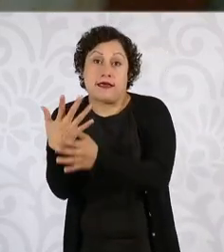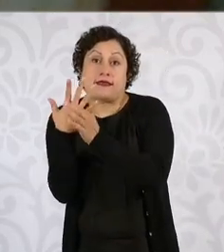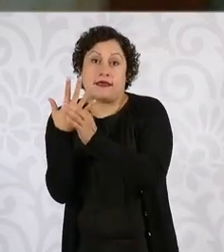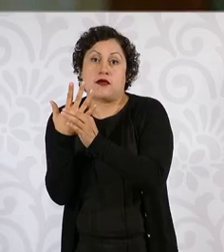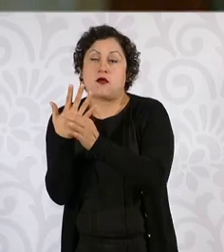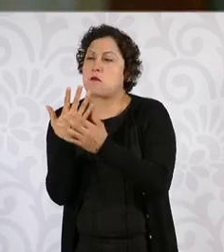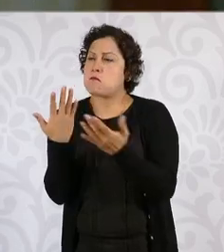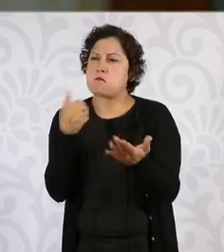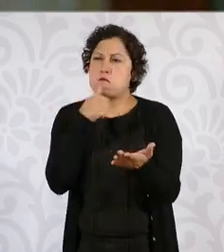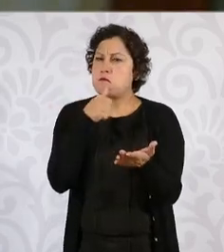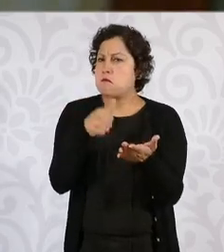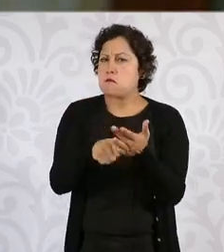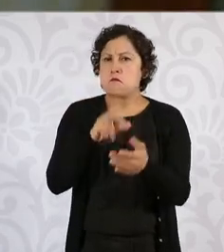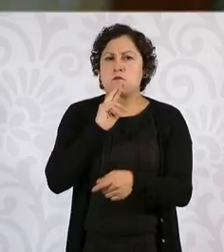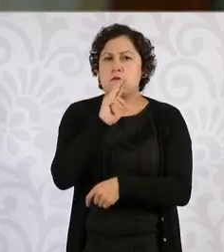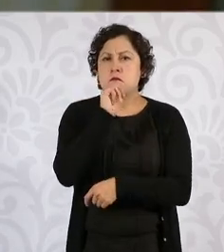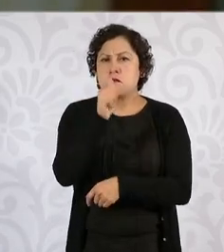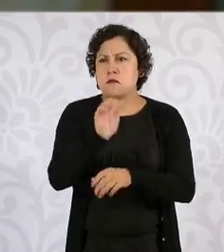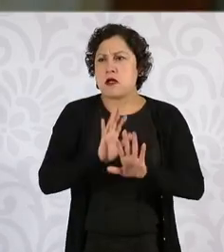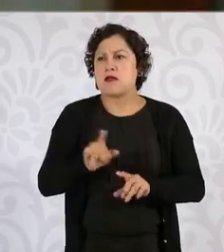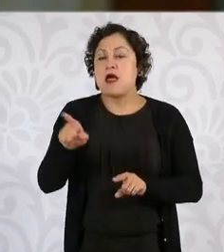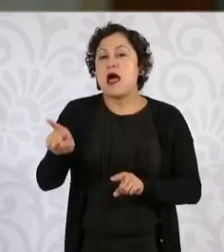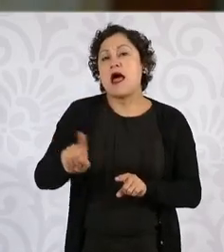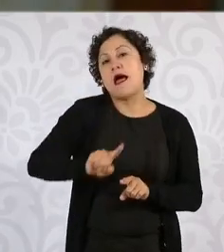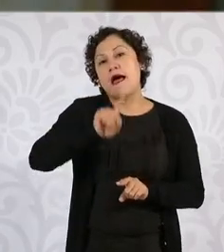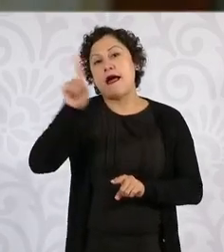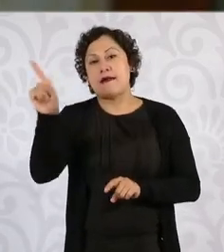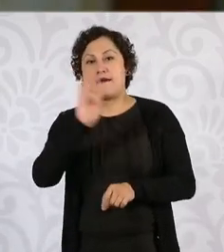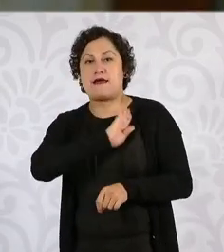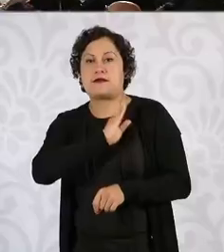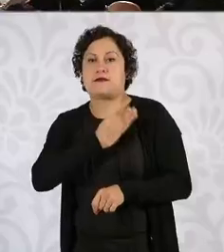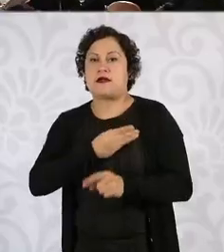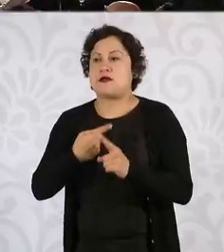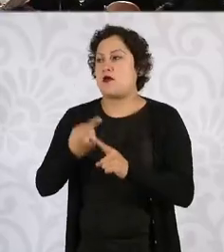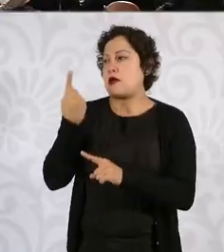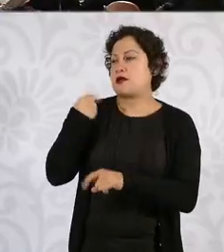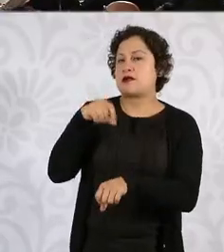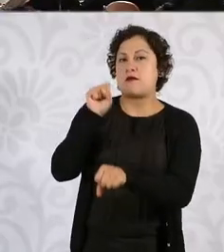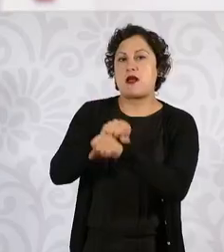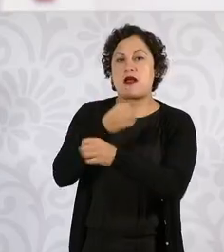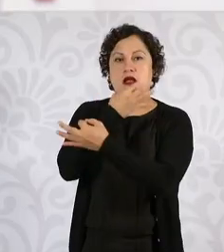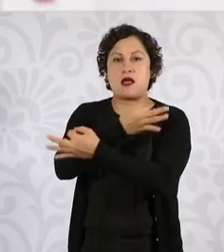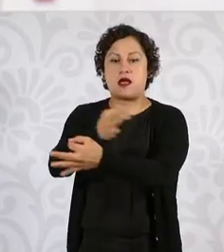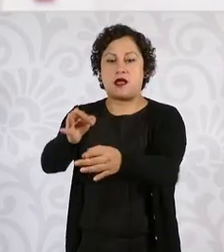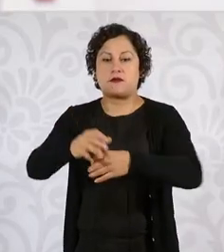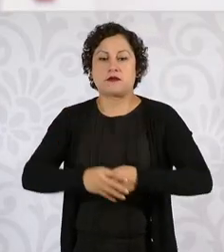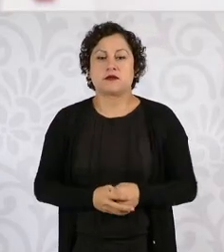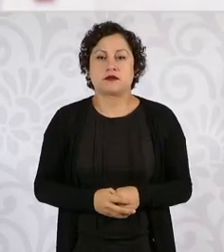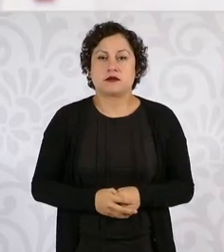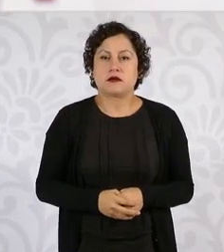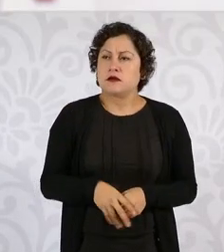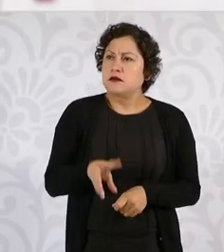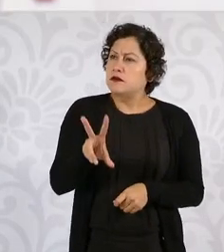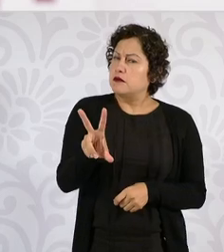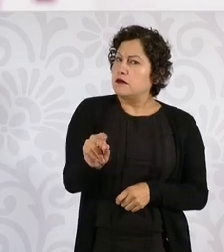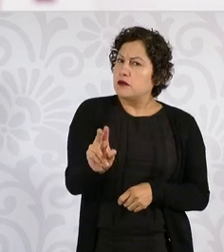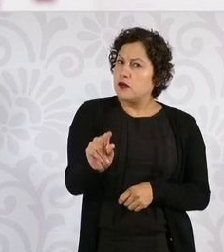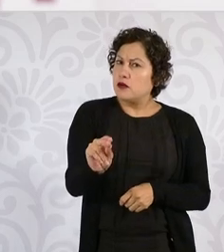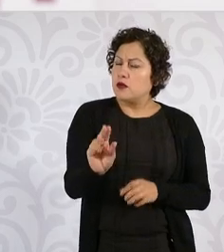carta en declaraciones a medios españoles la semana pasada. No, lo único que tuve y lo manifesté en su momento fue